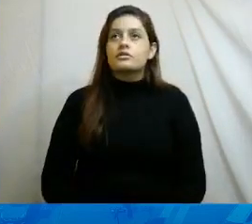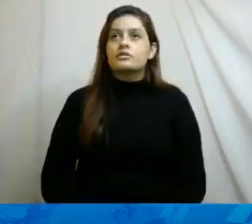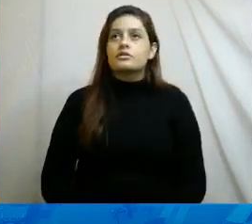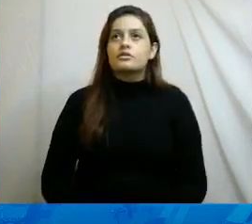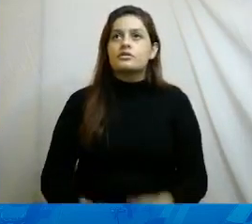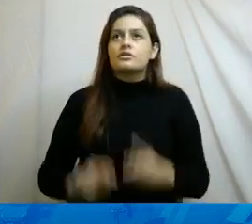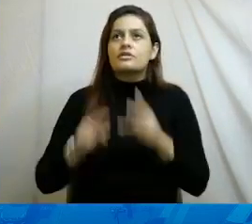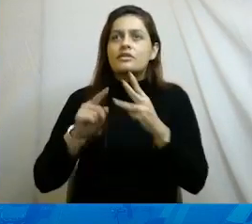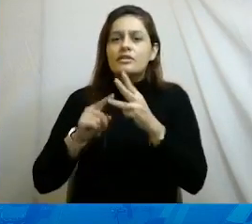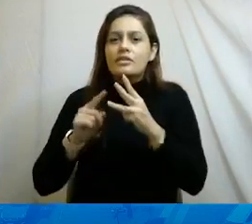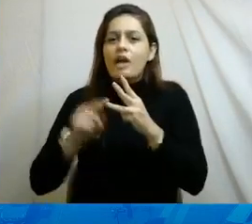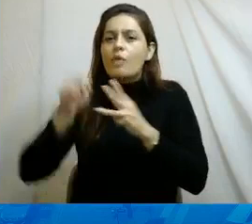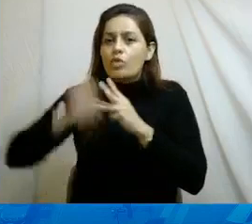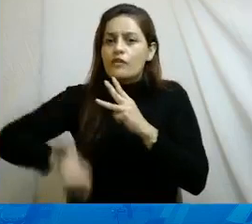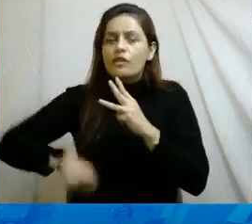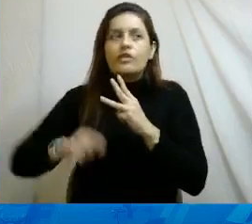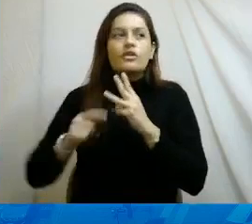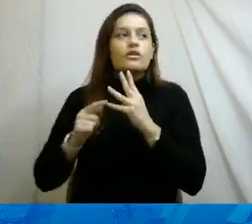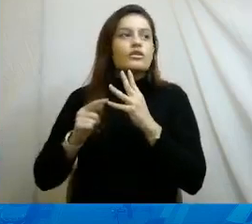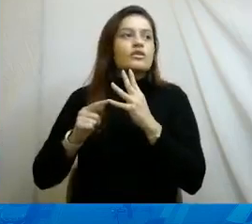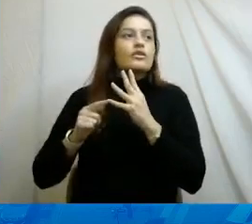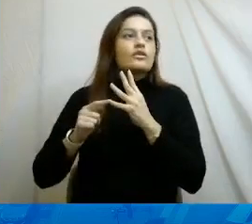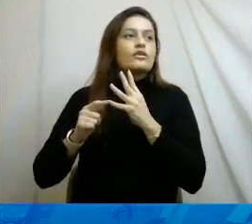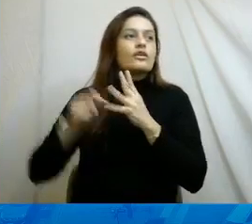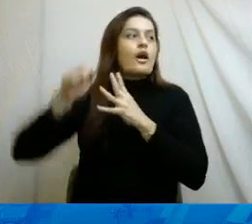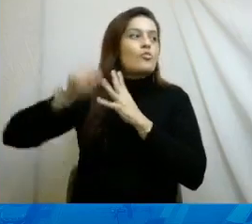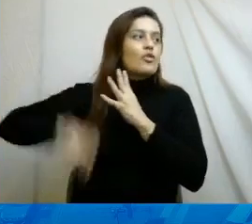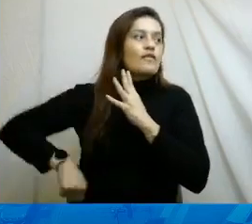Alarcón. Apruebo. Enríquez.